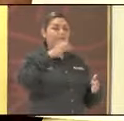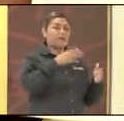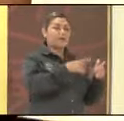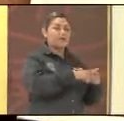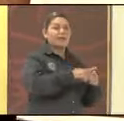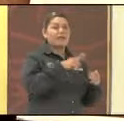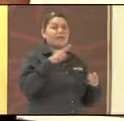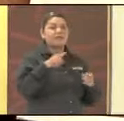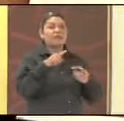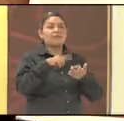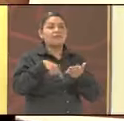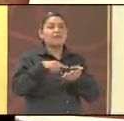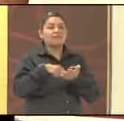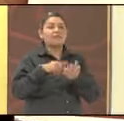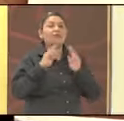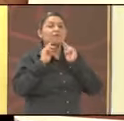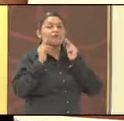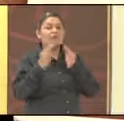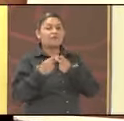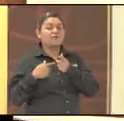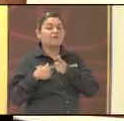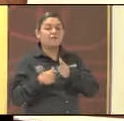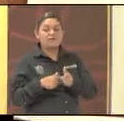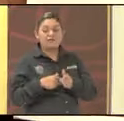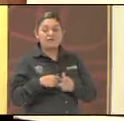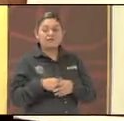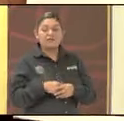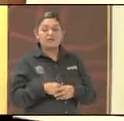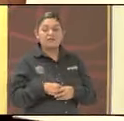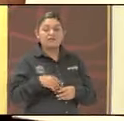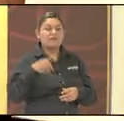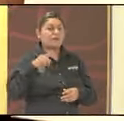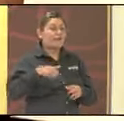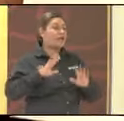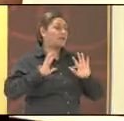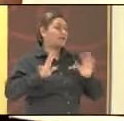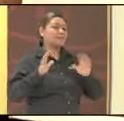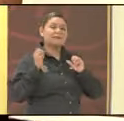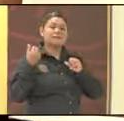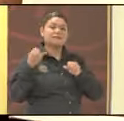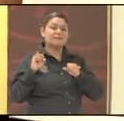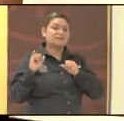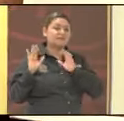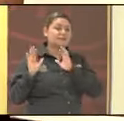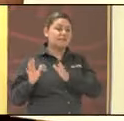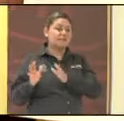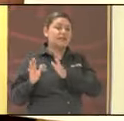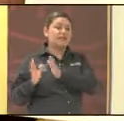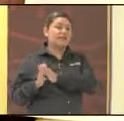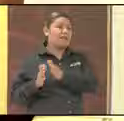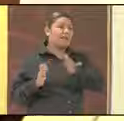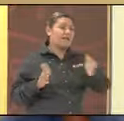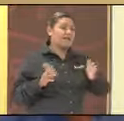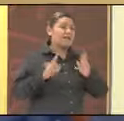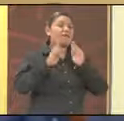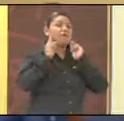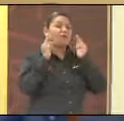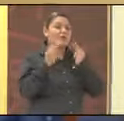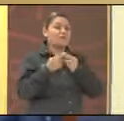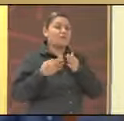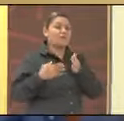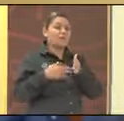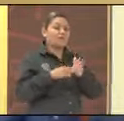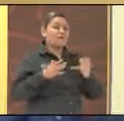donde está Unidos Avanzamos, esa parte que está poblada, ahí lo dejamos como está el nombre. A partir de Unidos Avanzamos, donde ya es una brecha